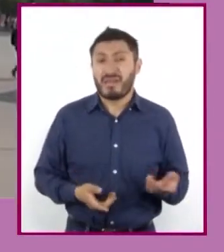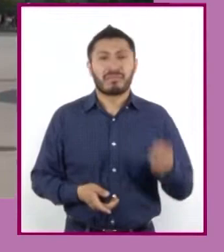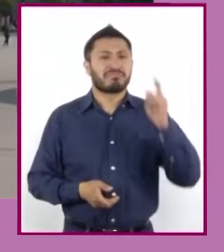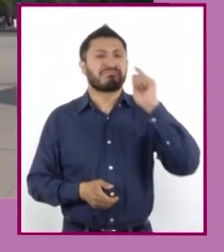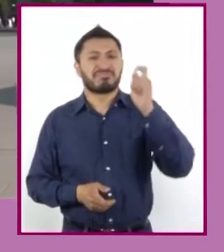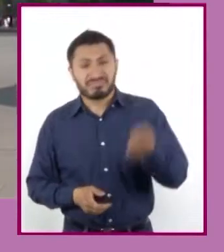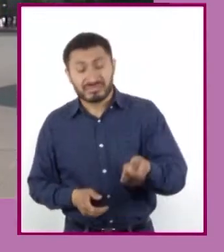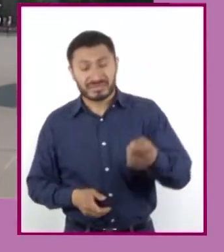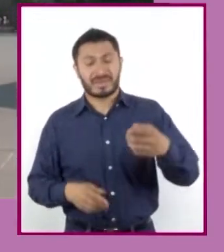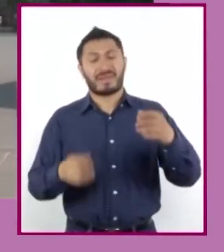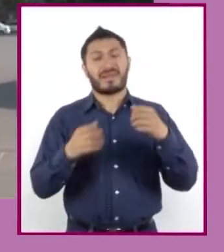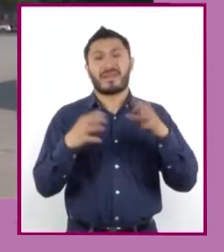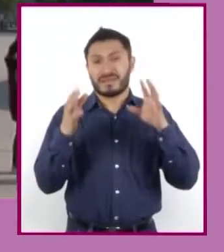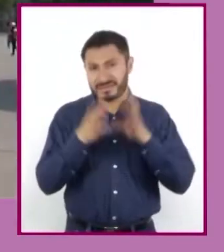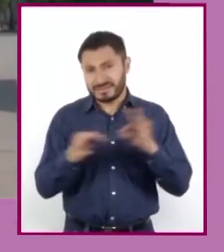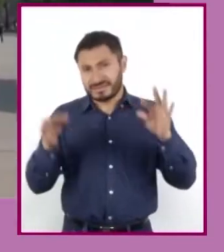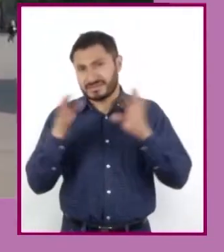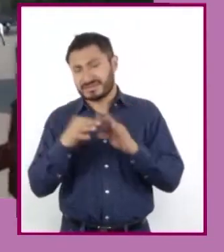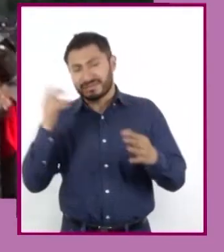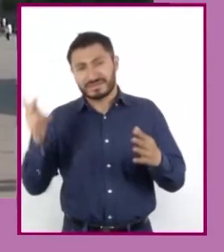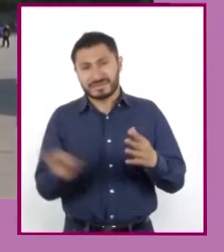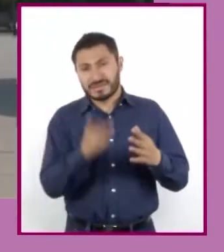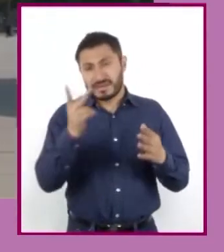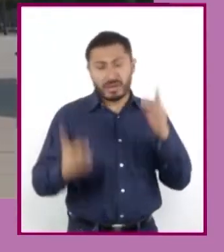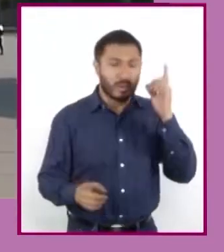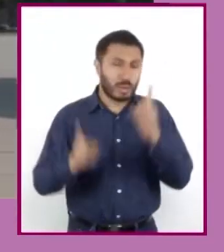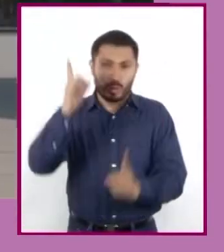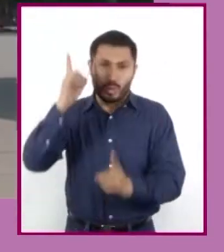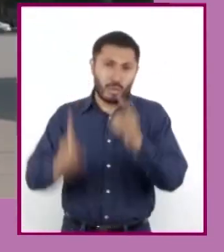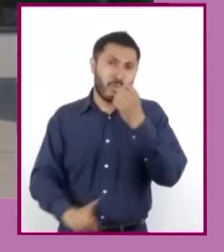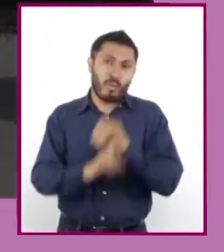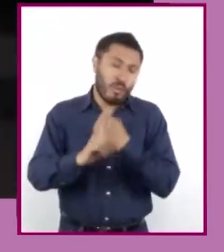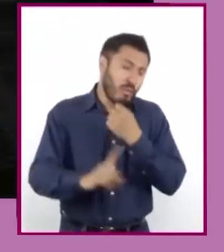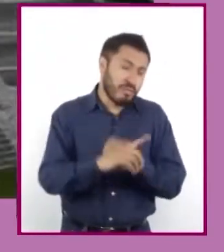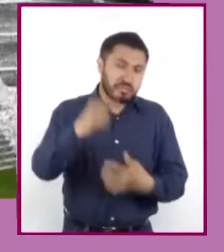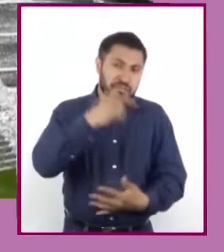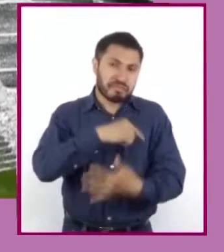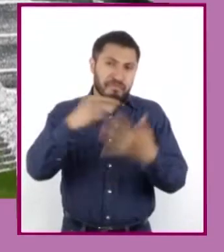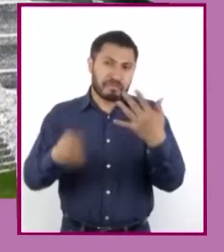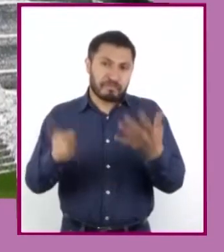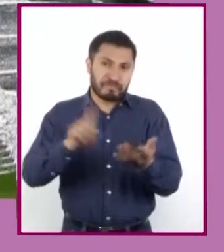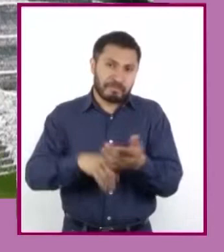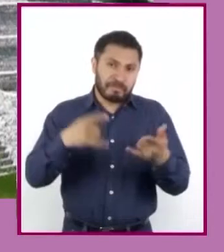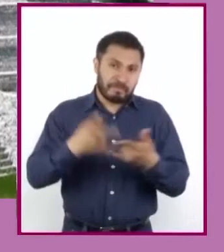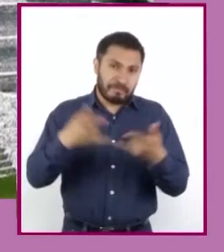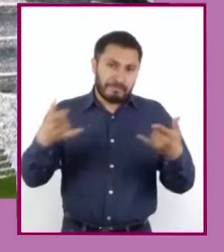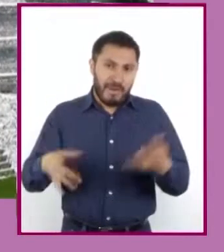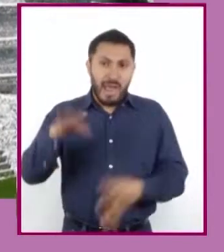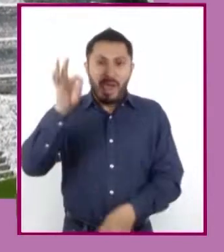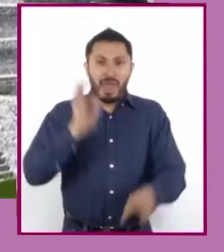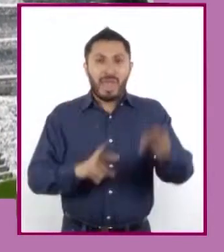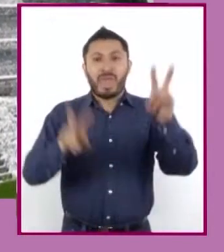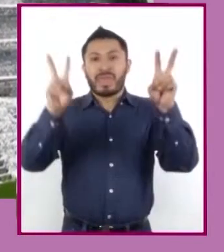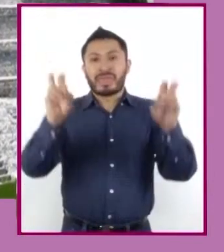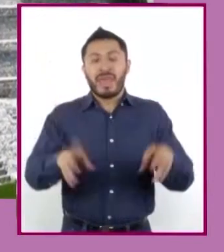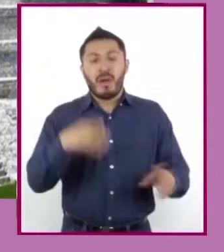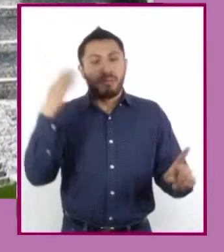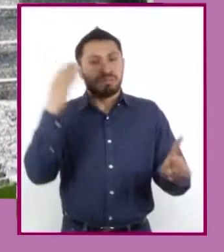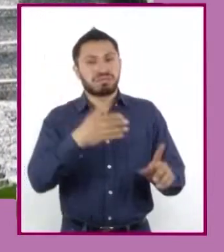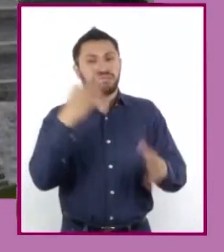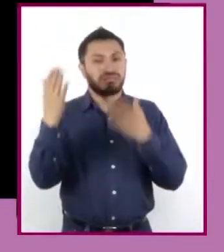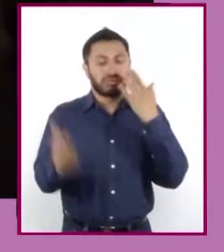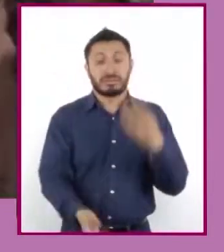se atienden los cuestionamientos, dudas o problematizaciones. La elección del tema a estudiar tiene que ver con